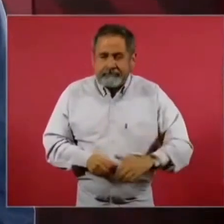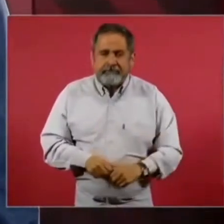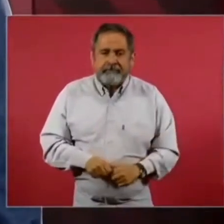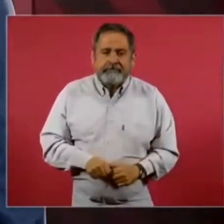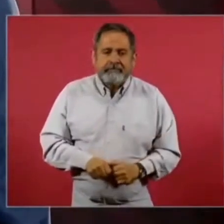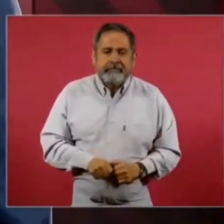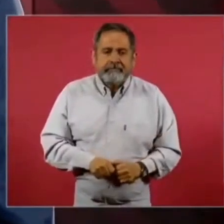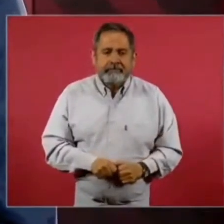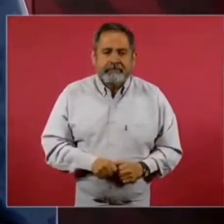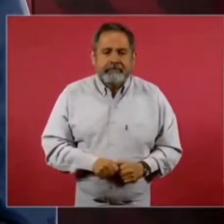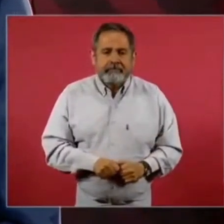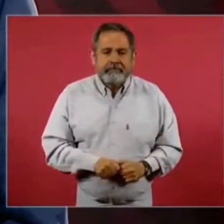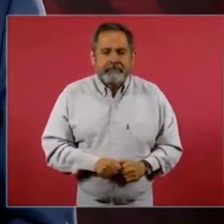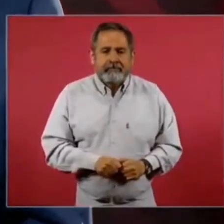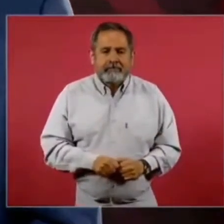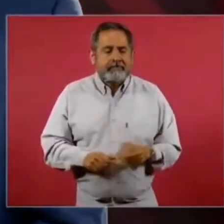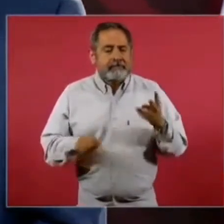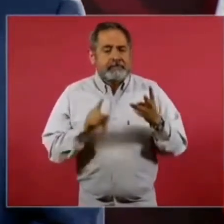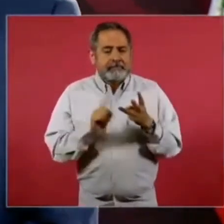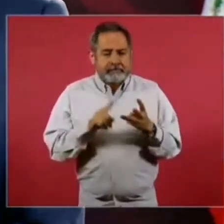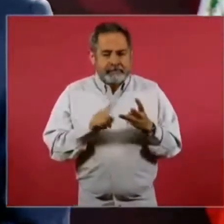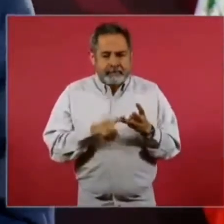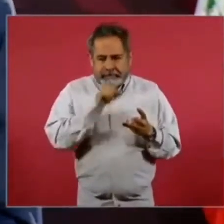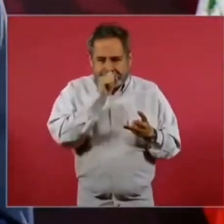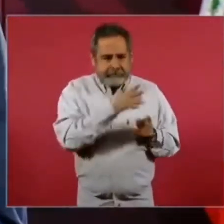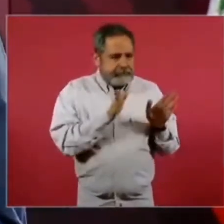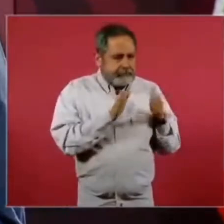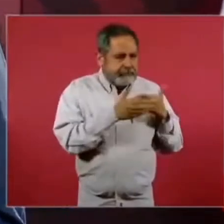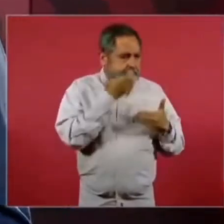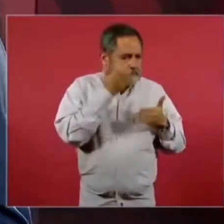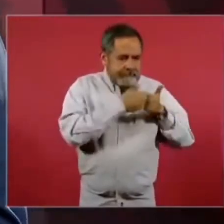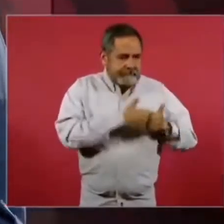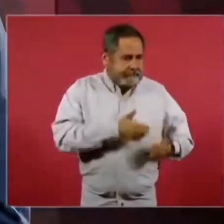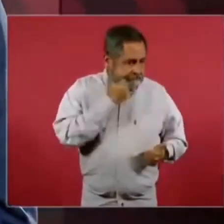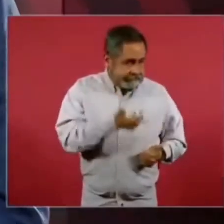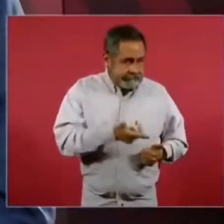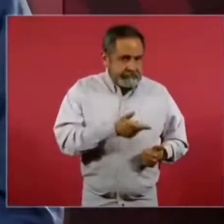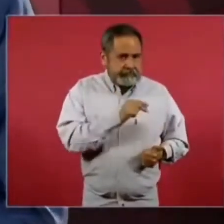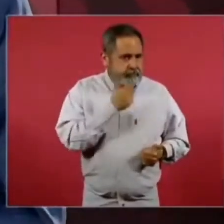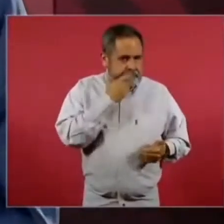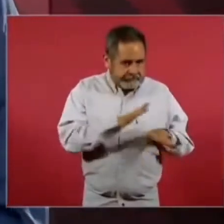demócrata y lo tercero que tiene el conservadorismo es que